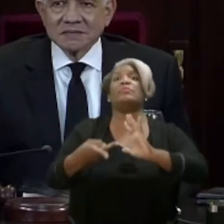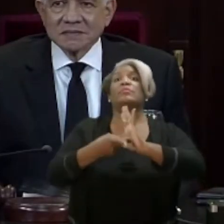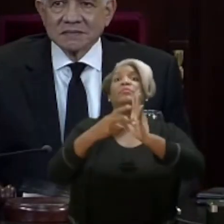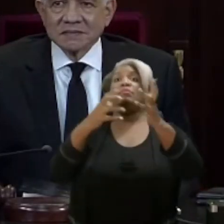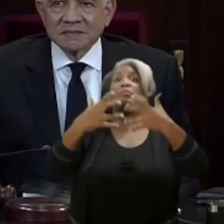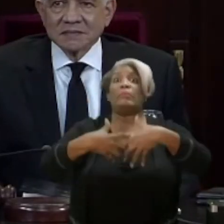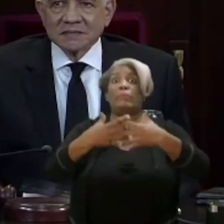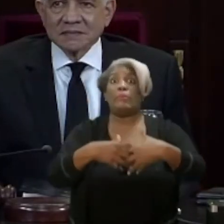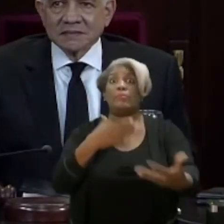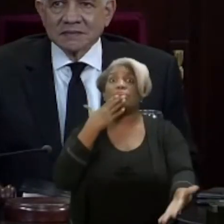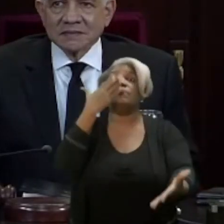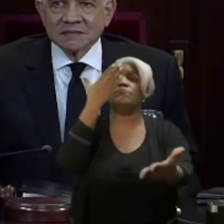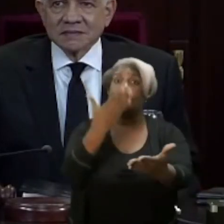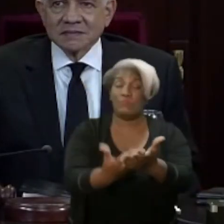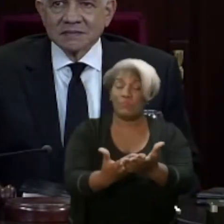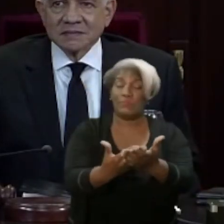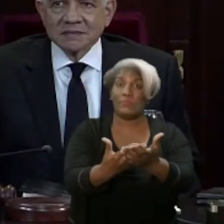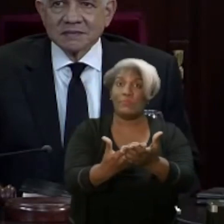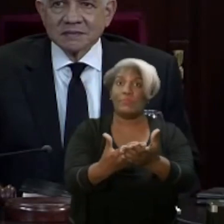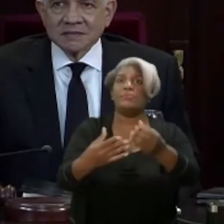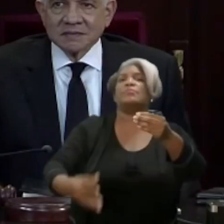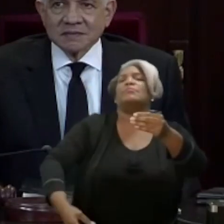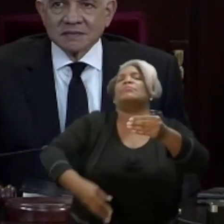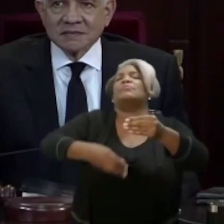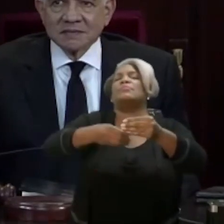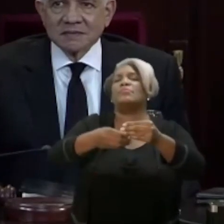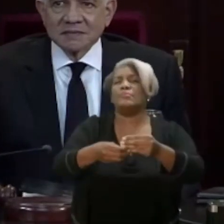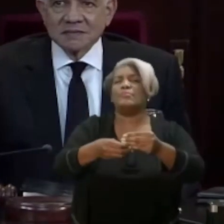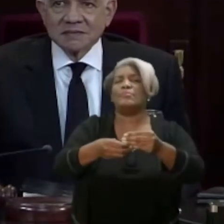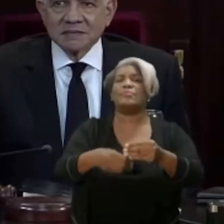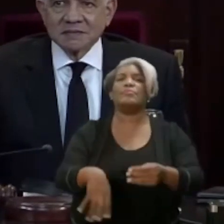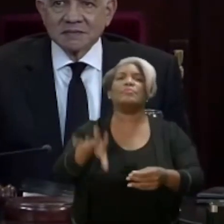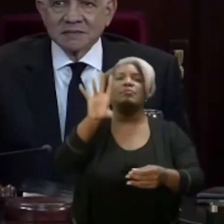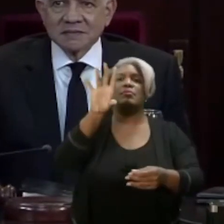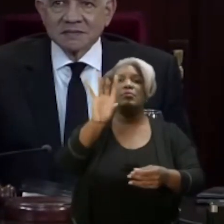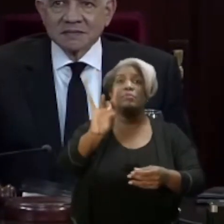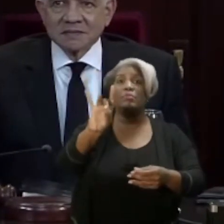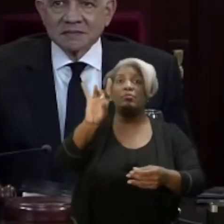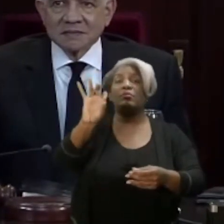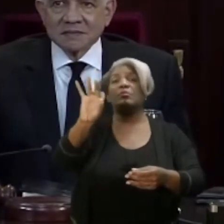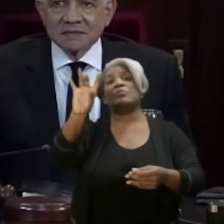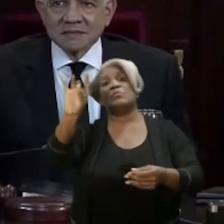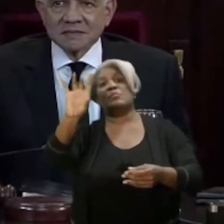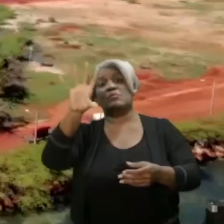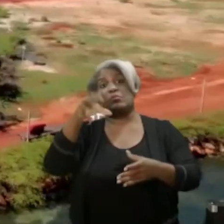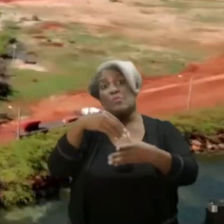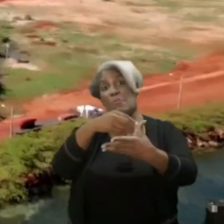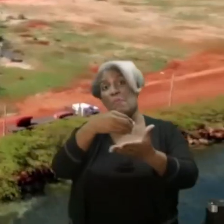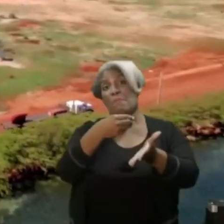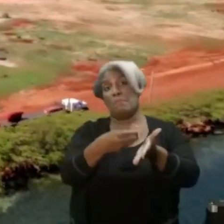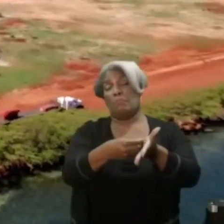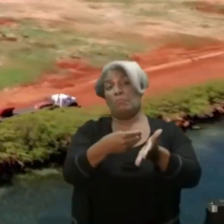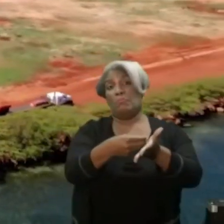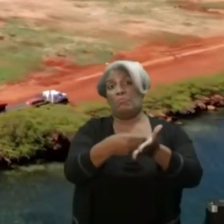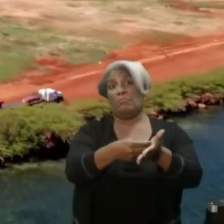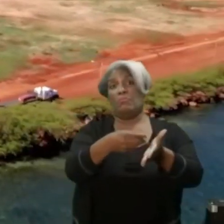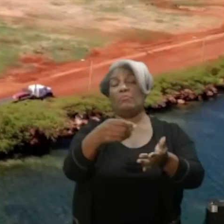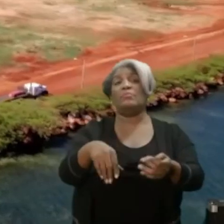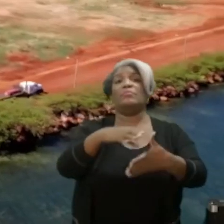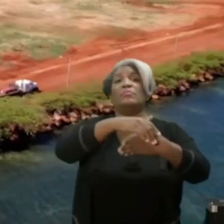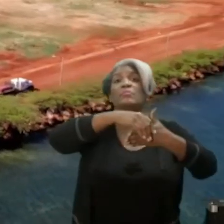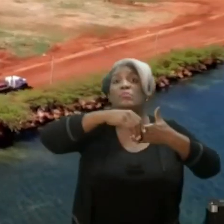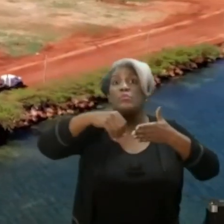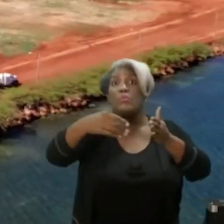la zona. A esto se suma la inversión de 98 millones de dólares en el puerto de Cabo Rojo, donde